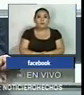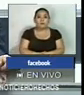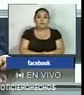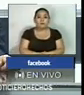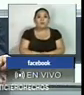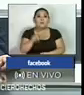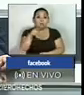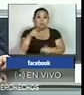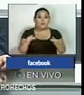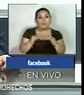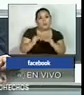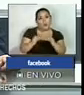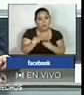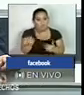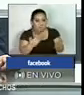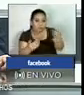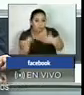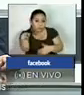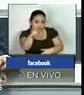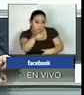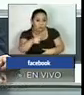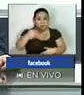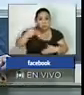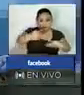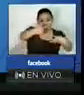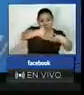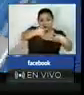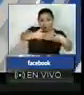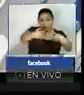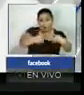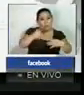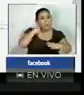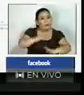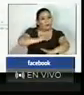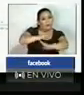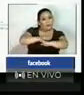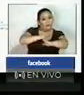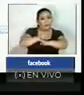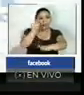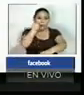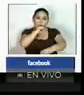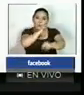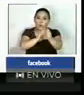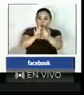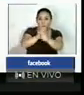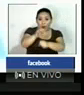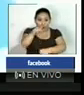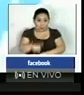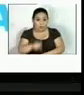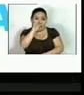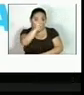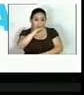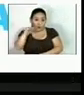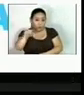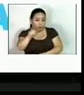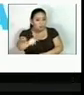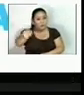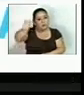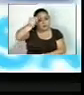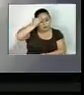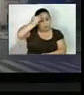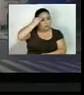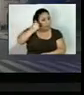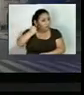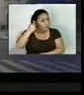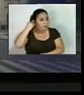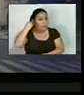Aquí también les queremos invitar a que cumplan las medidas para evitar más contagios de COVID-19 en el país. Recuerde que es esencial